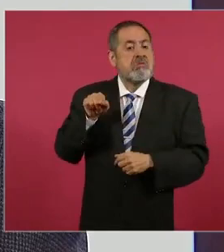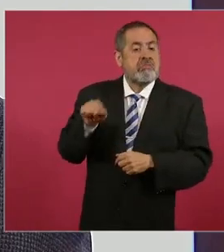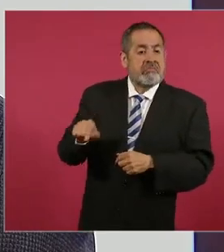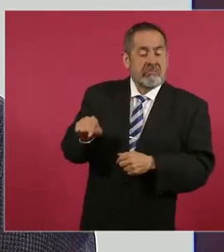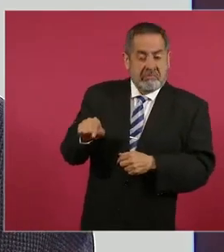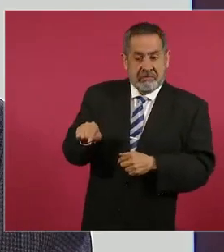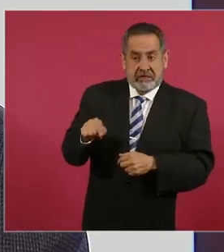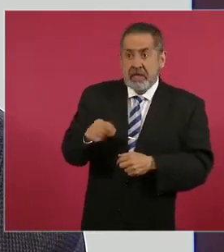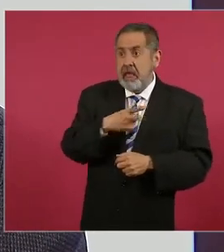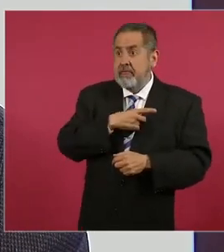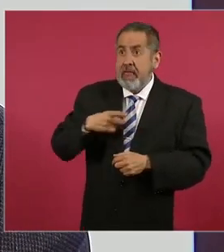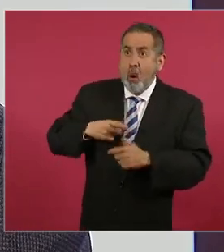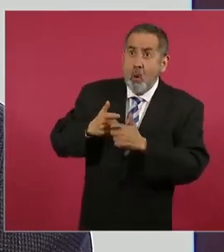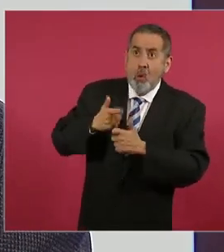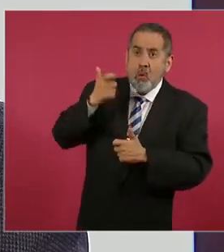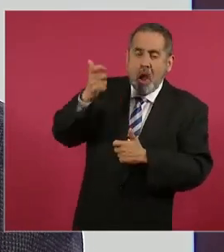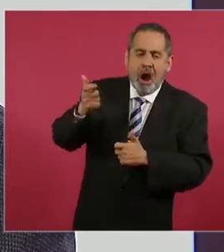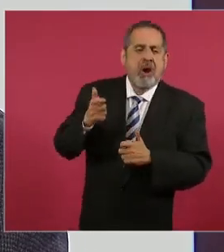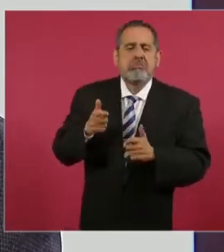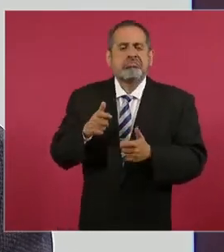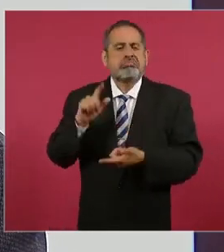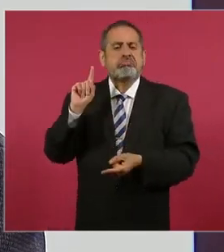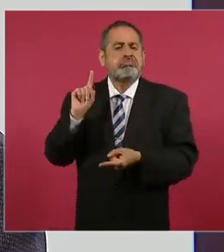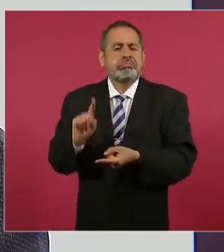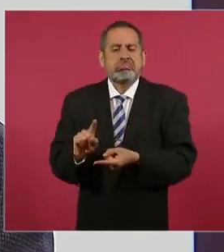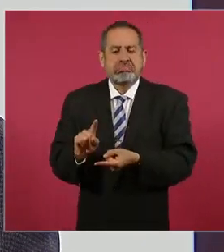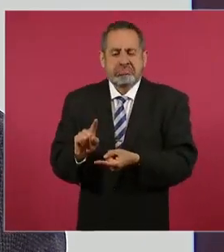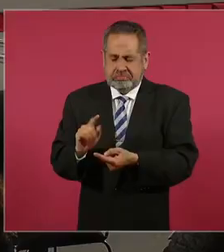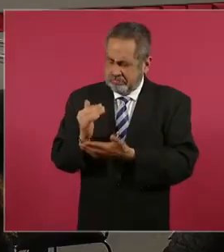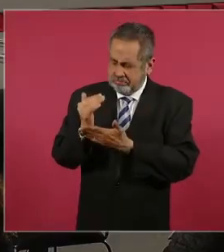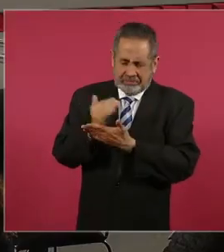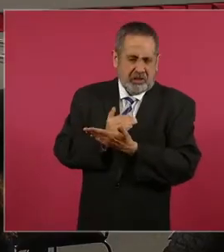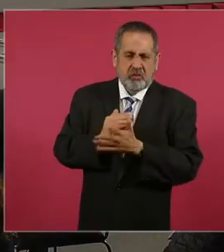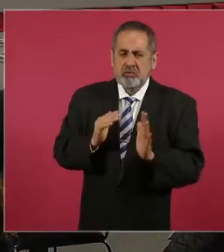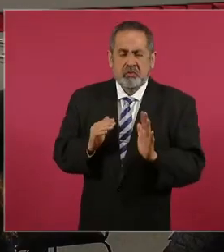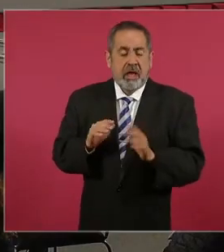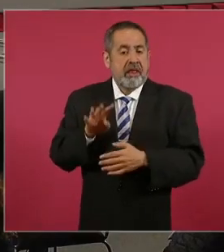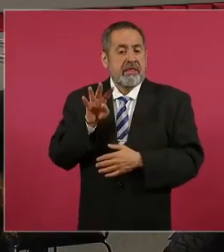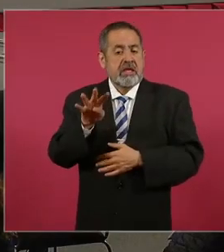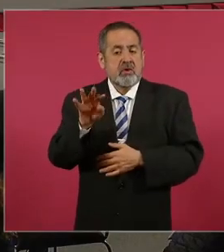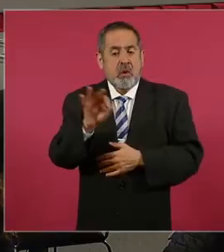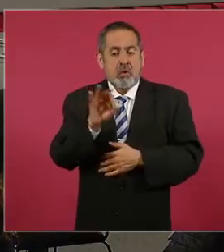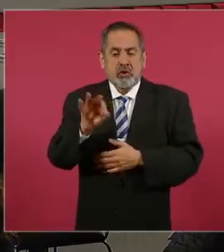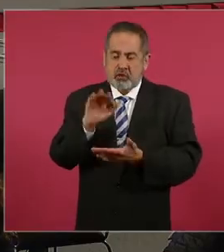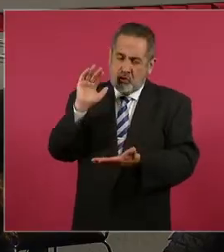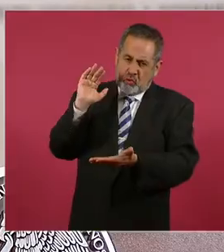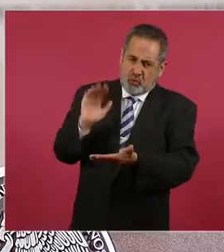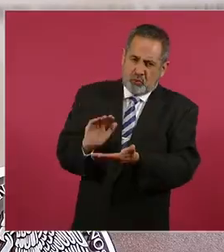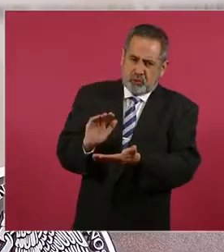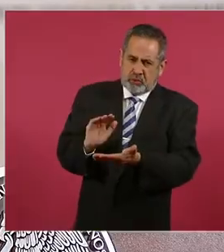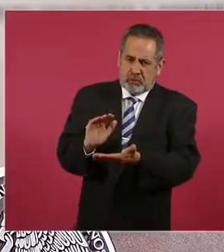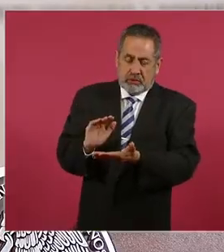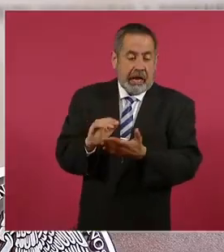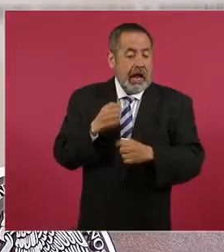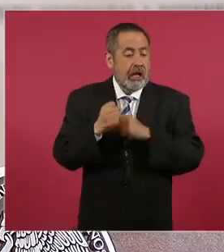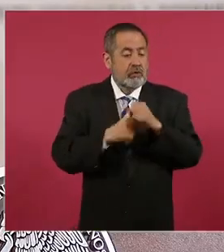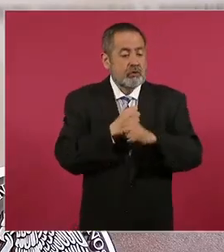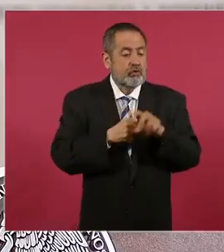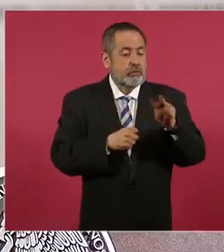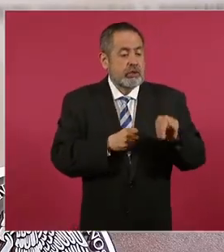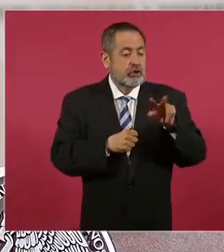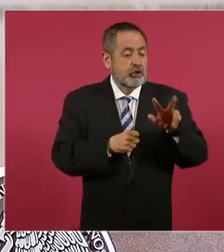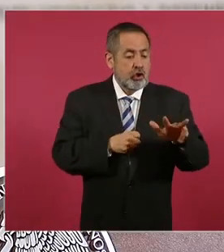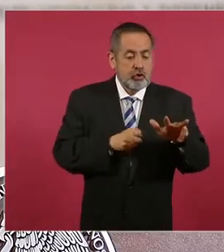en términos reales haya disminuido en casi el 19% de 2018